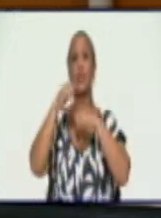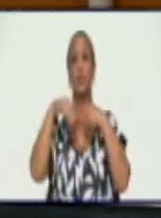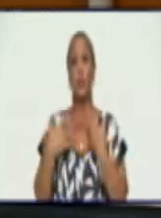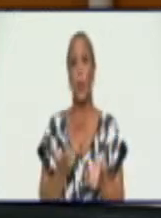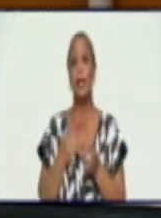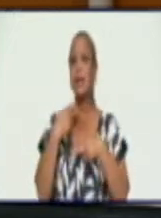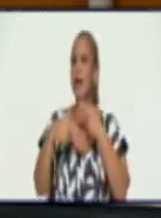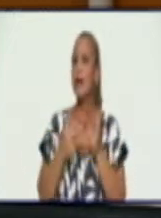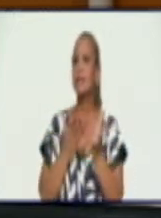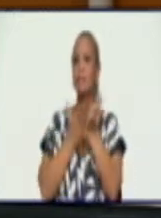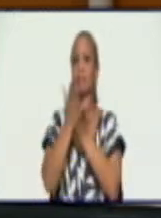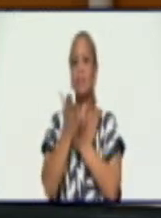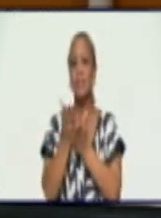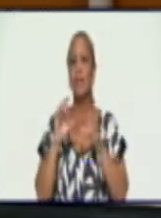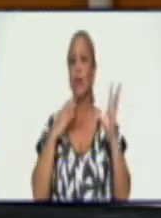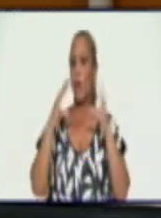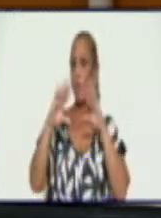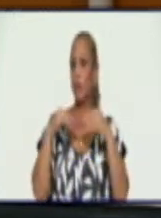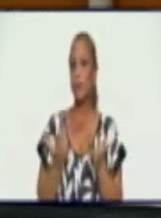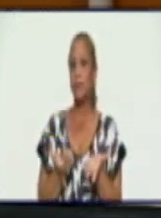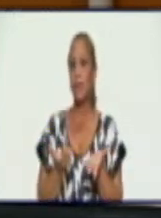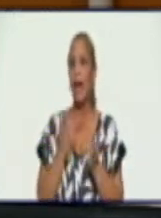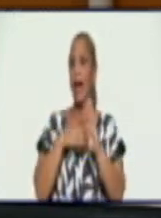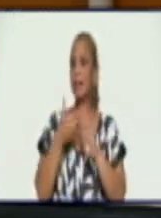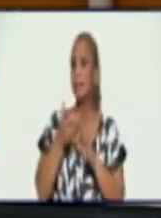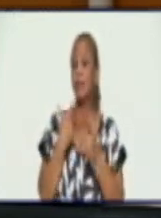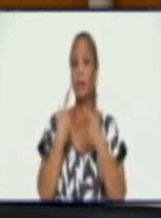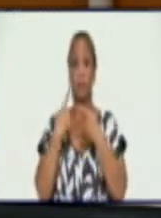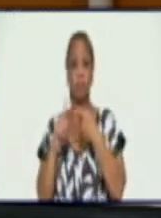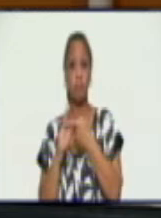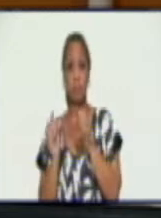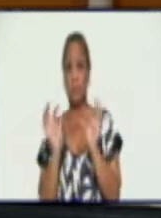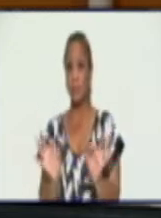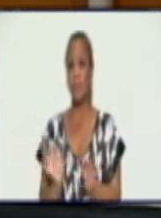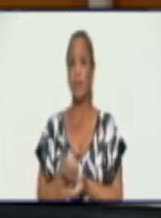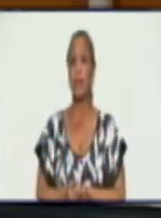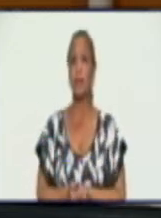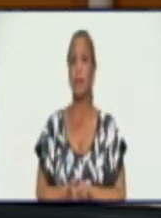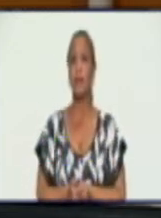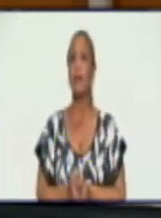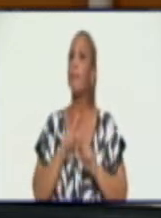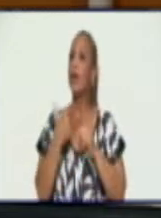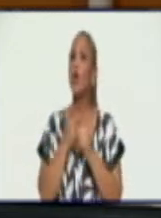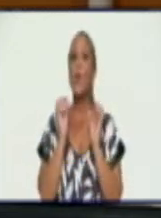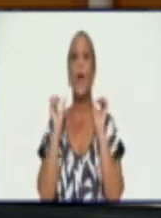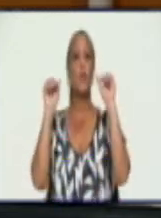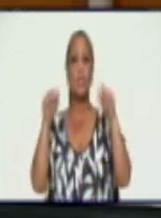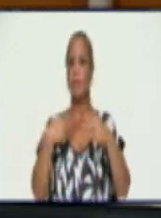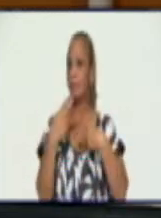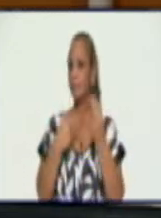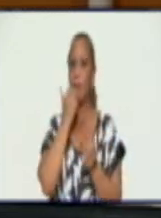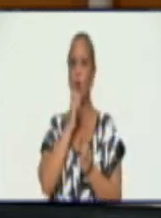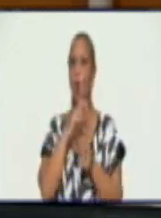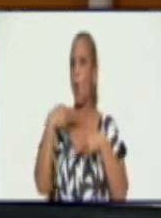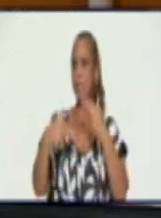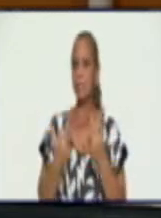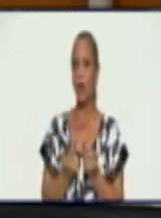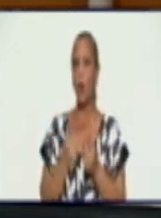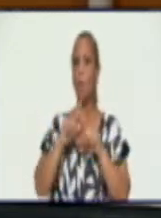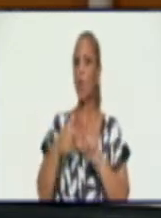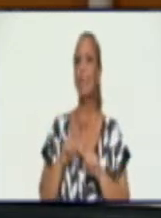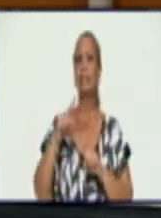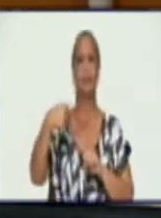ese ejercicio comunicación ante cosas y casos que no hemos mencionado aquí pero no es posible tampoco hacerlo porque el día a